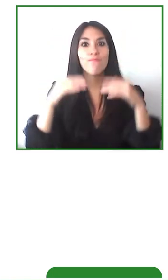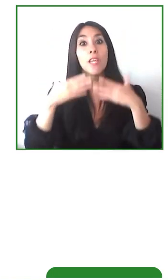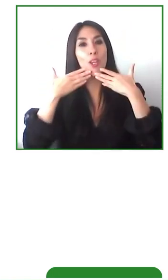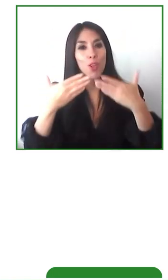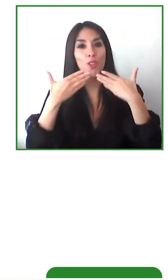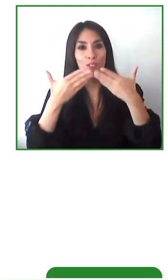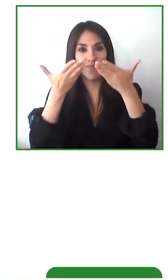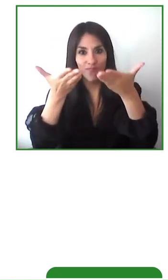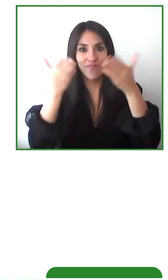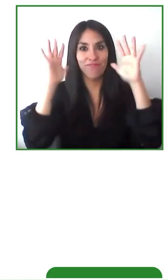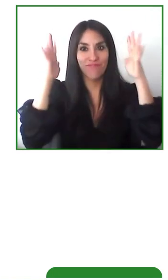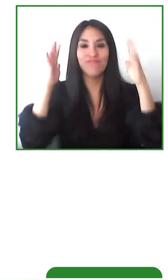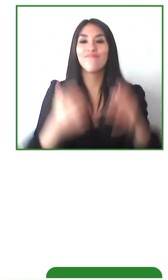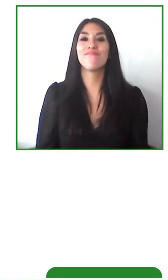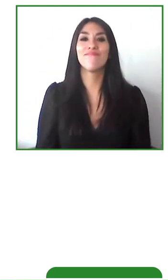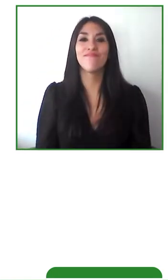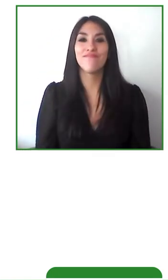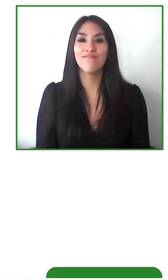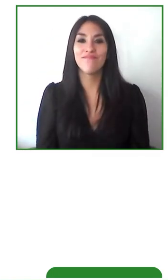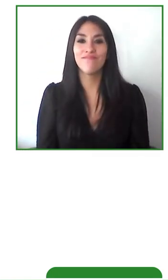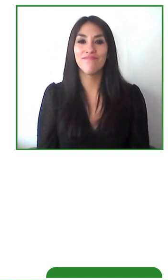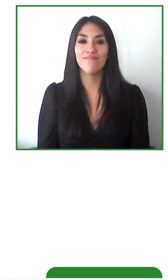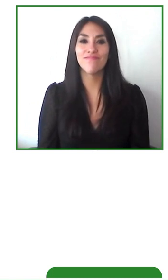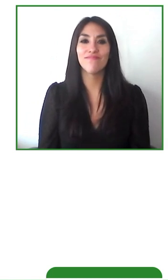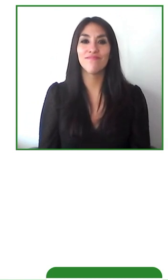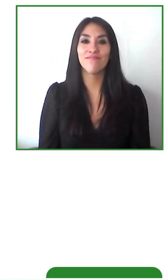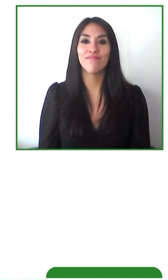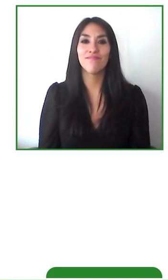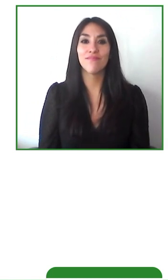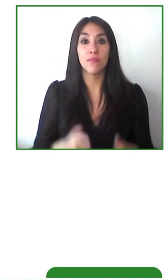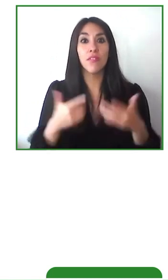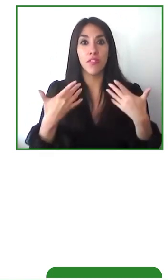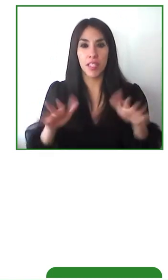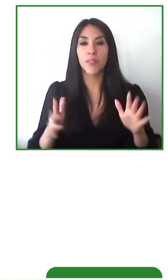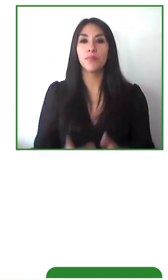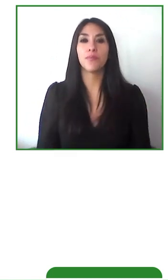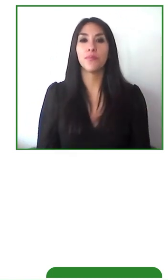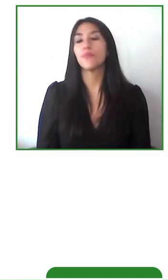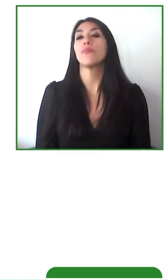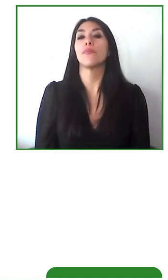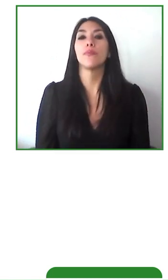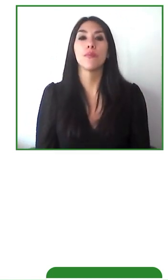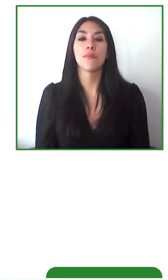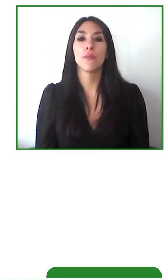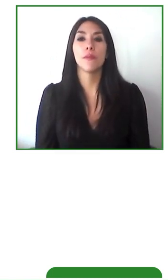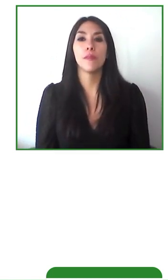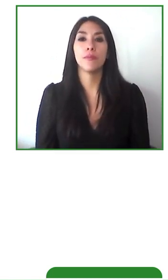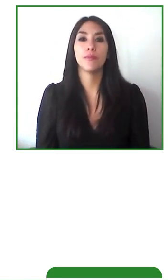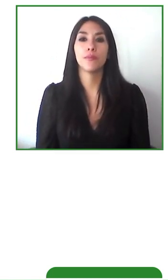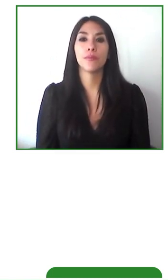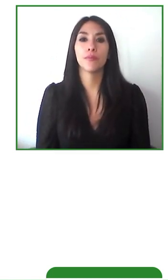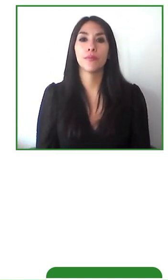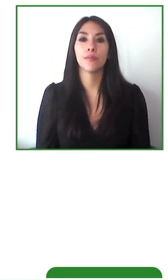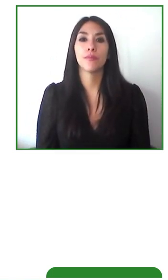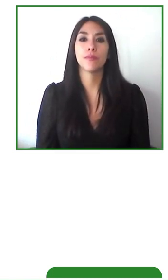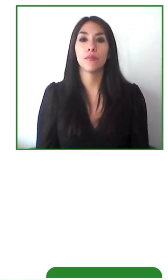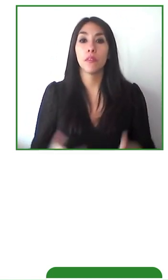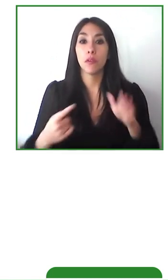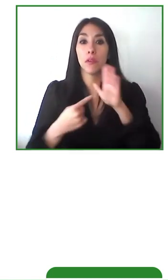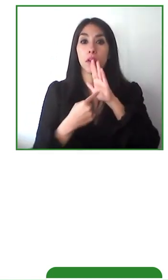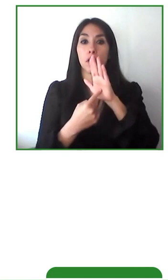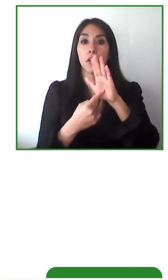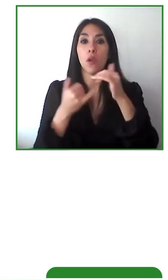Sí. Eso. Para su presentación sobre cómo hacer el desarrollo del lenguaje y la literatura